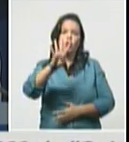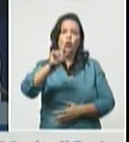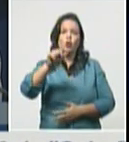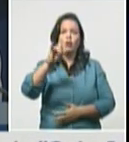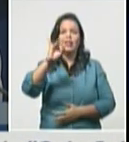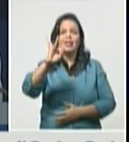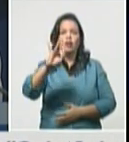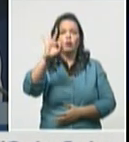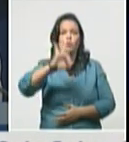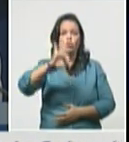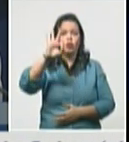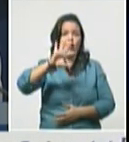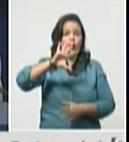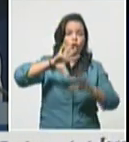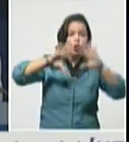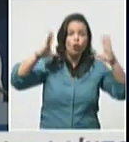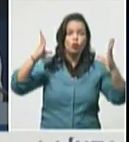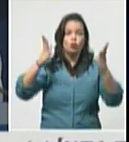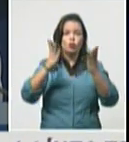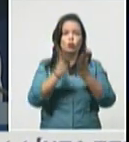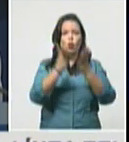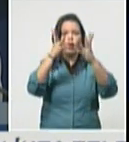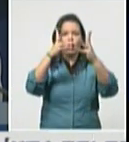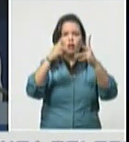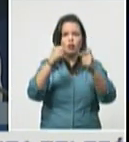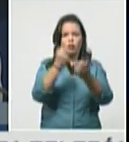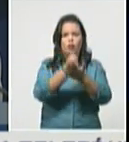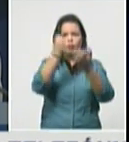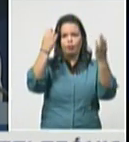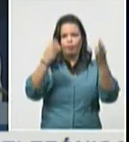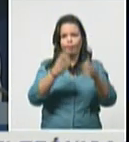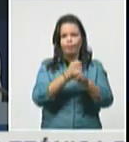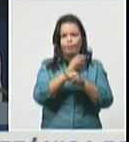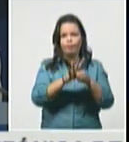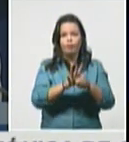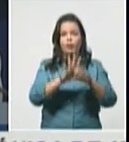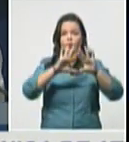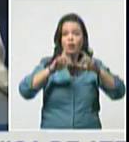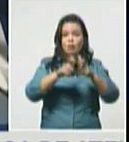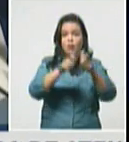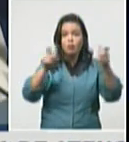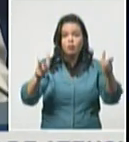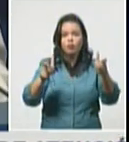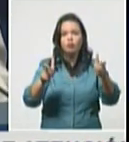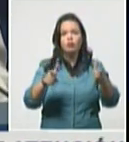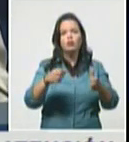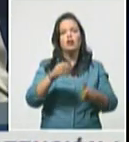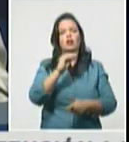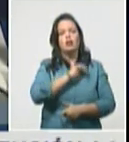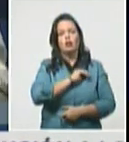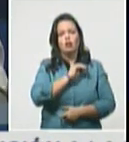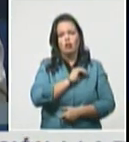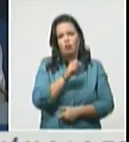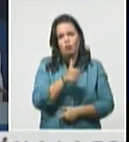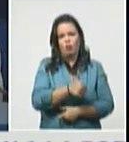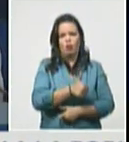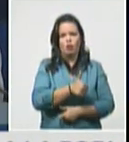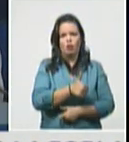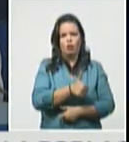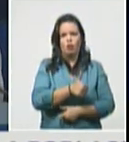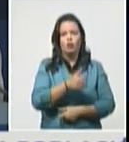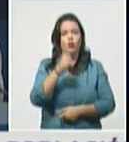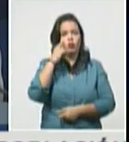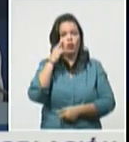todos los casos confirmados en Cuba pues, han sido asintomáticos. Cuando lo analizamos los últimos 15